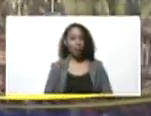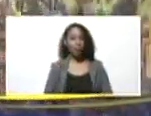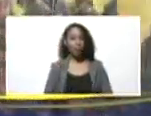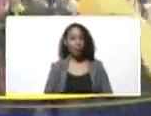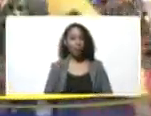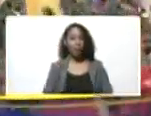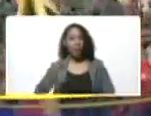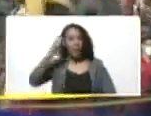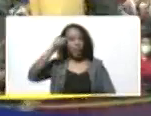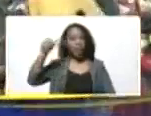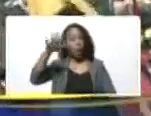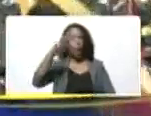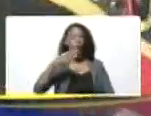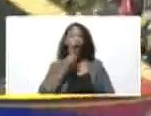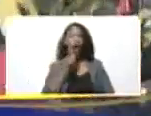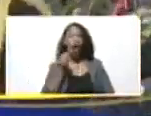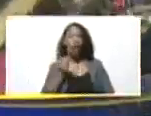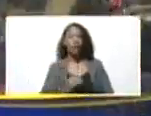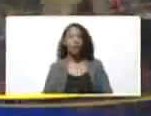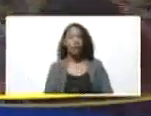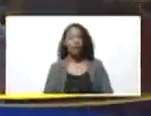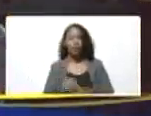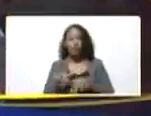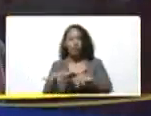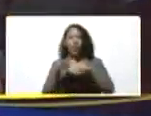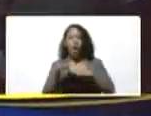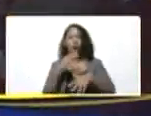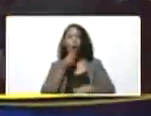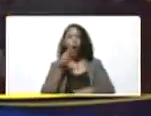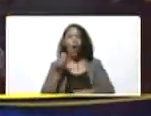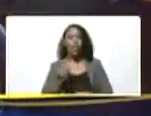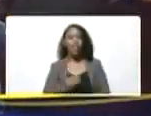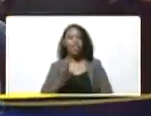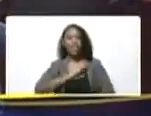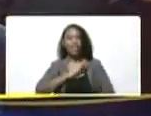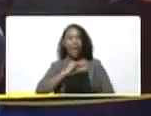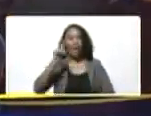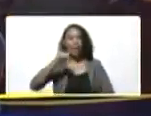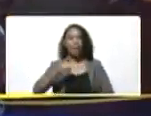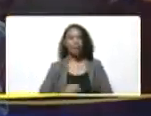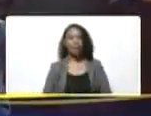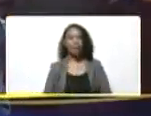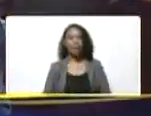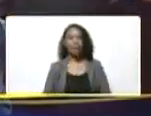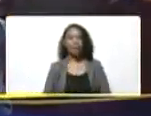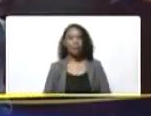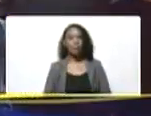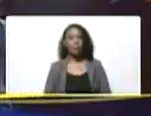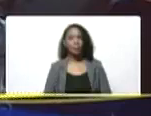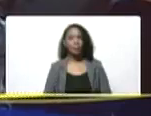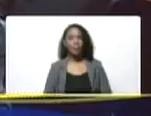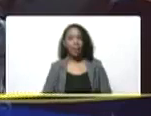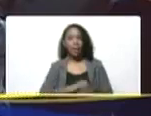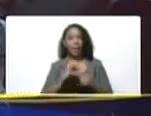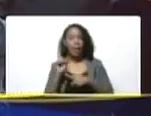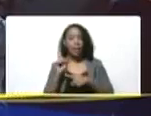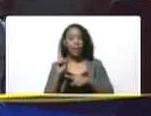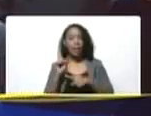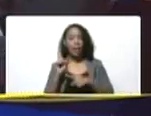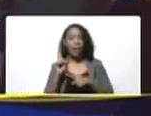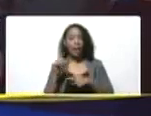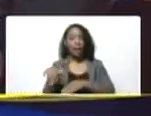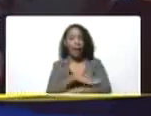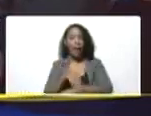el pueblo y la juventud. ¡Qué bella juventud tenemos! Desde la Avenida Nueva Granada,